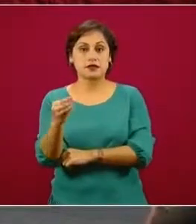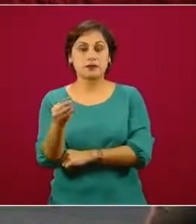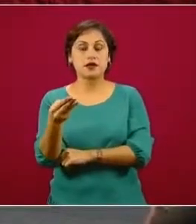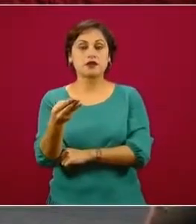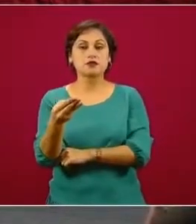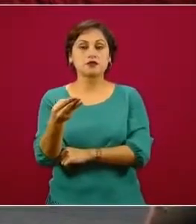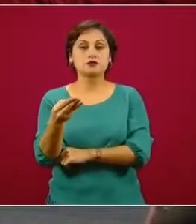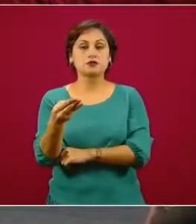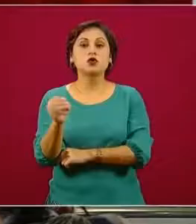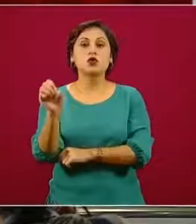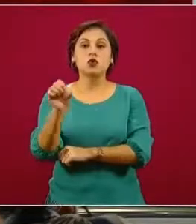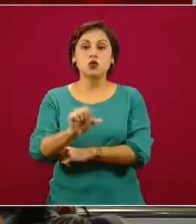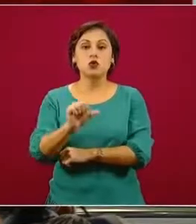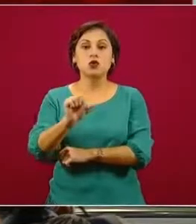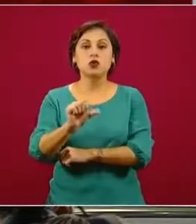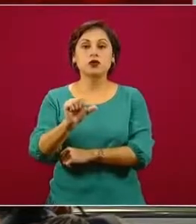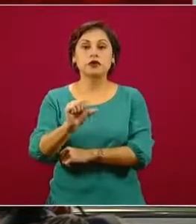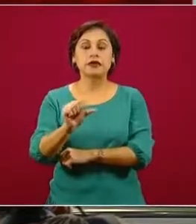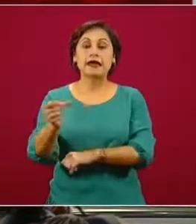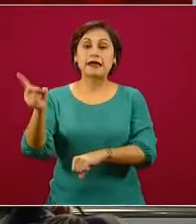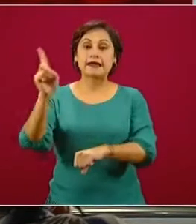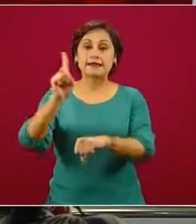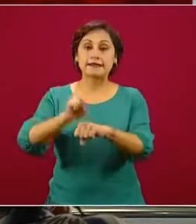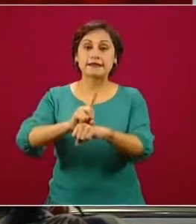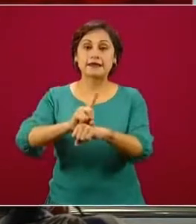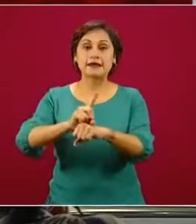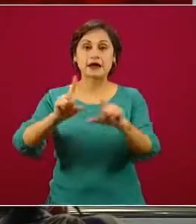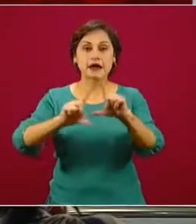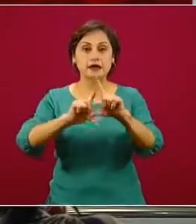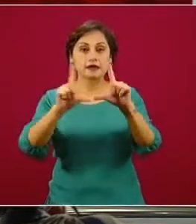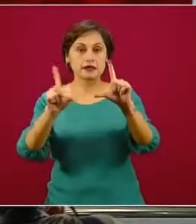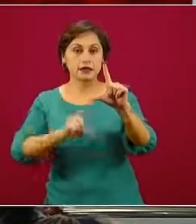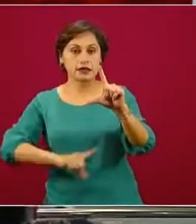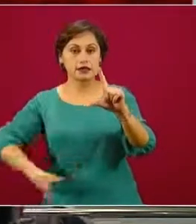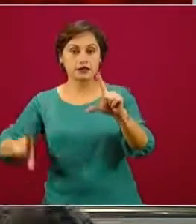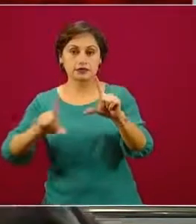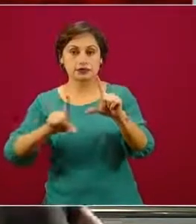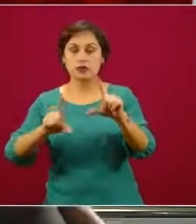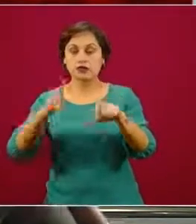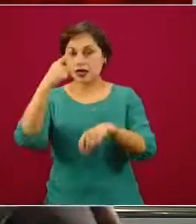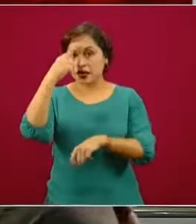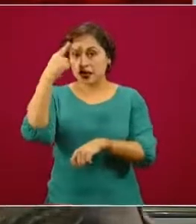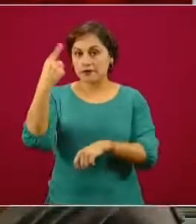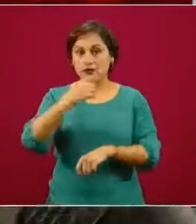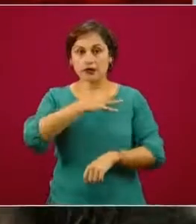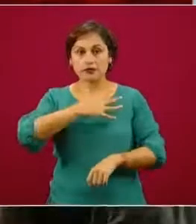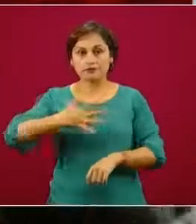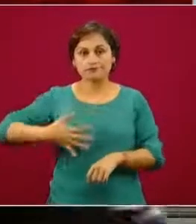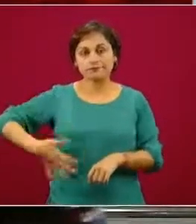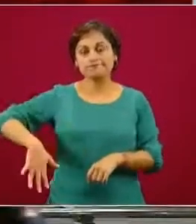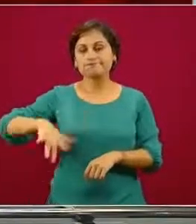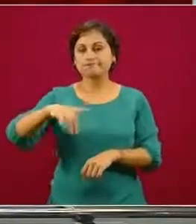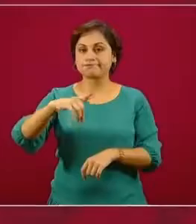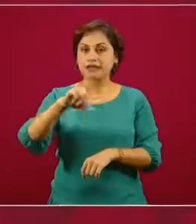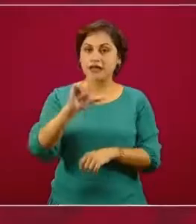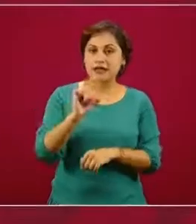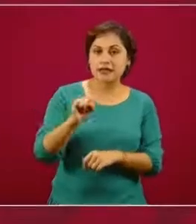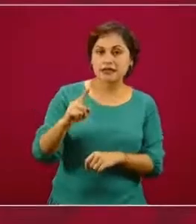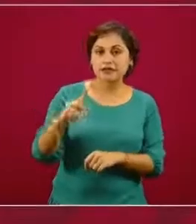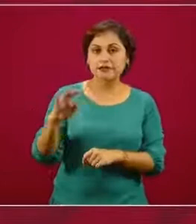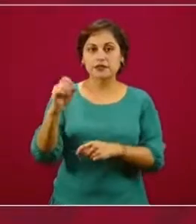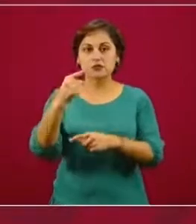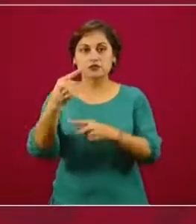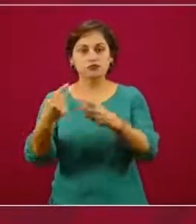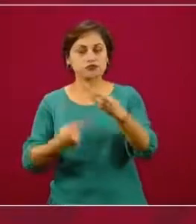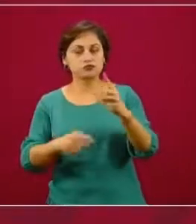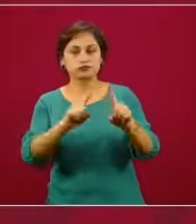conmemoramos el Día Nacional de Lucha contra la homofobia, la lesbofobia, la bifobia y